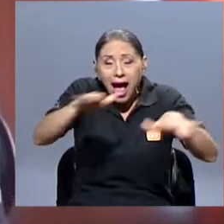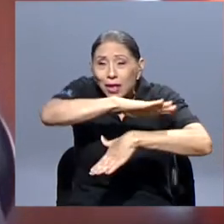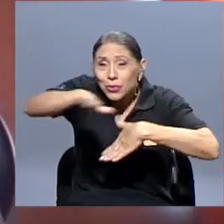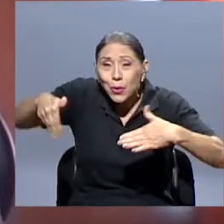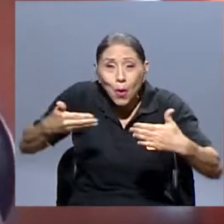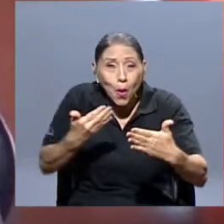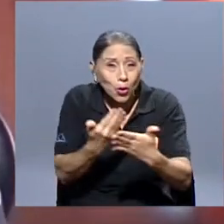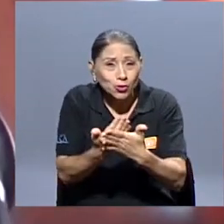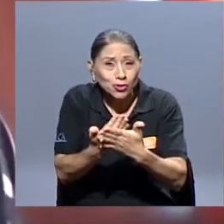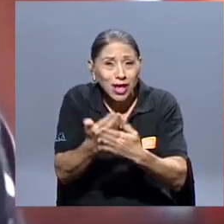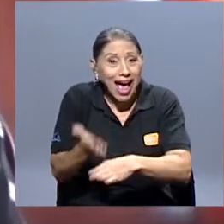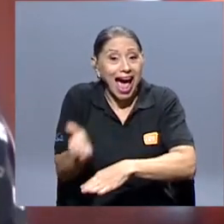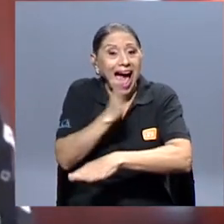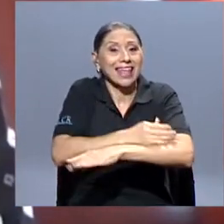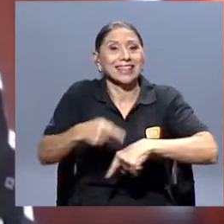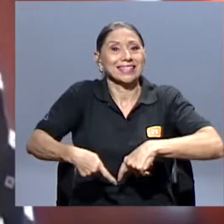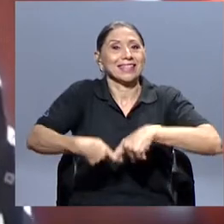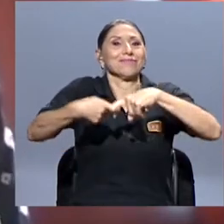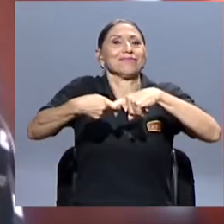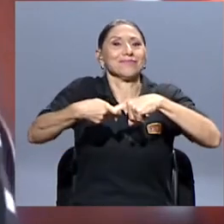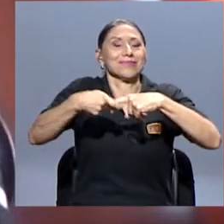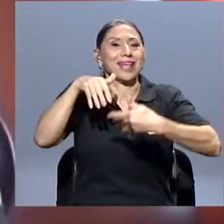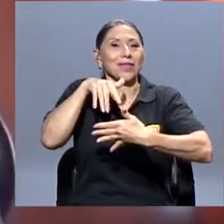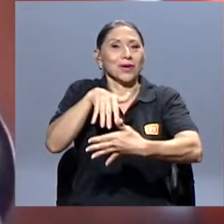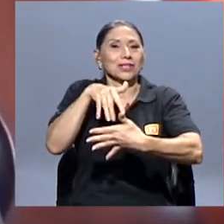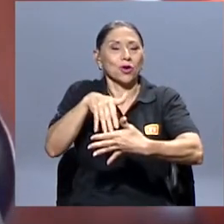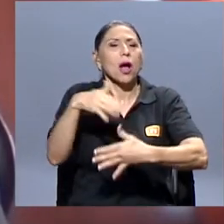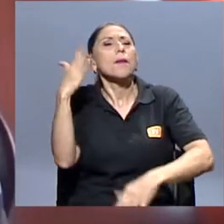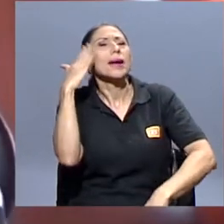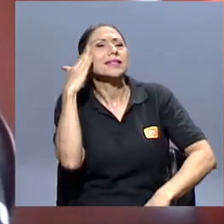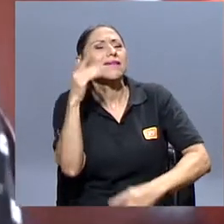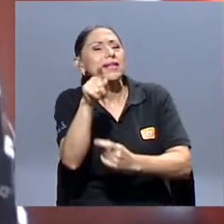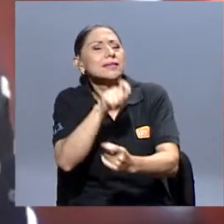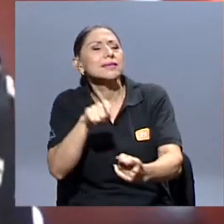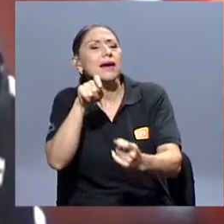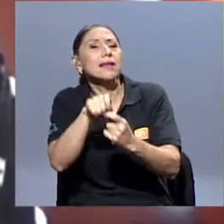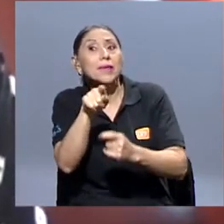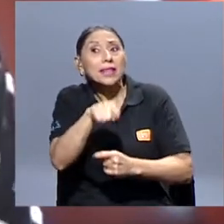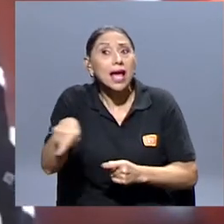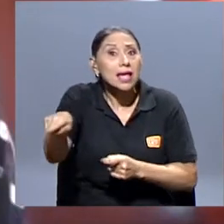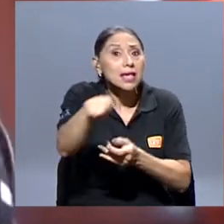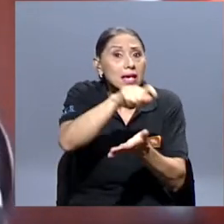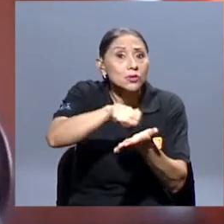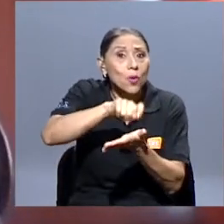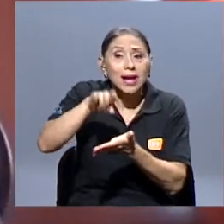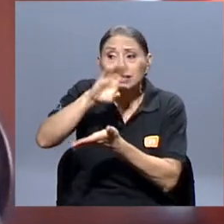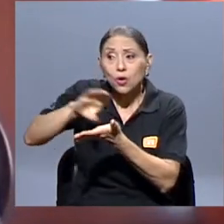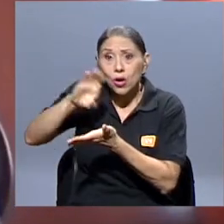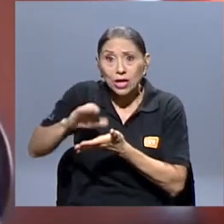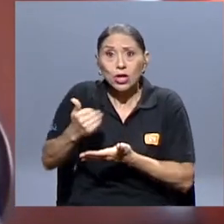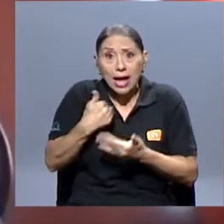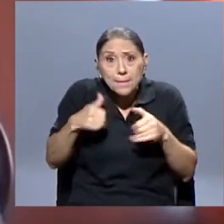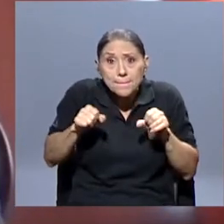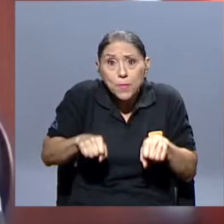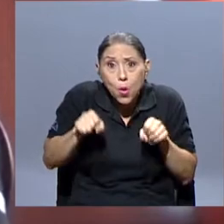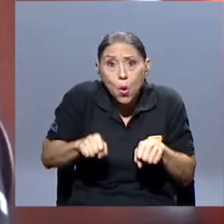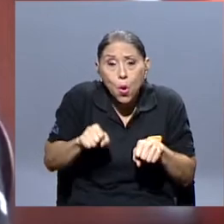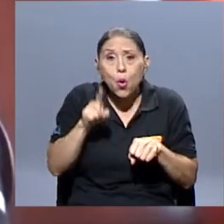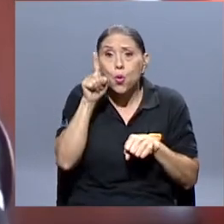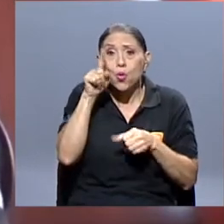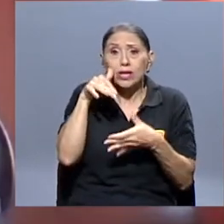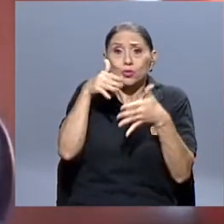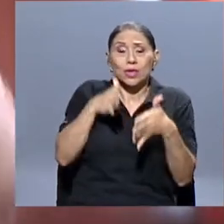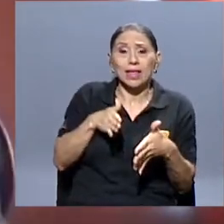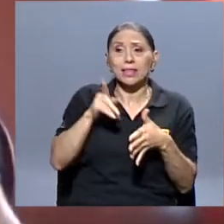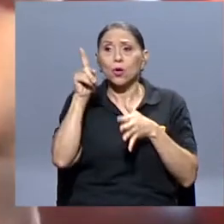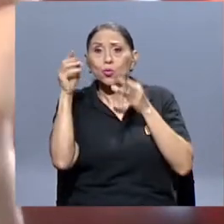de infección asintomática que también existe en las escuelas y colegios, la probabilidad de que un estudiante y un docente esté infectado, y con base a